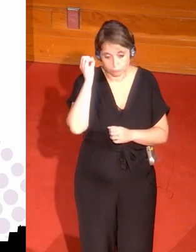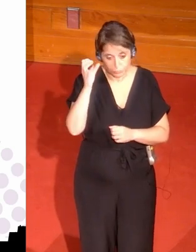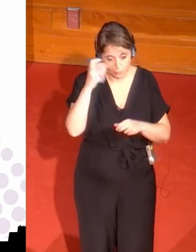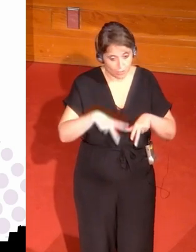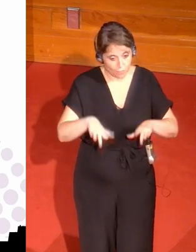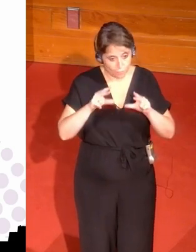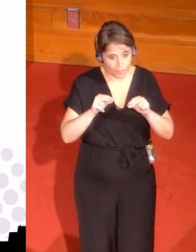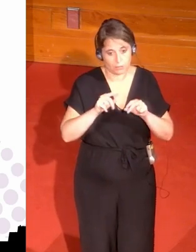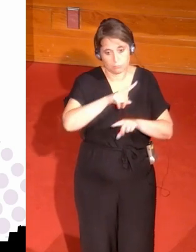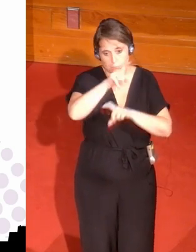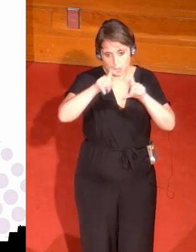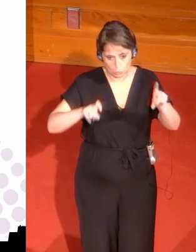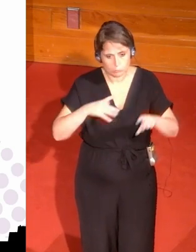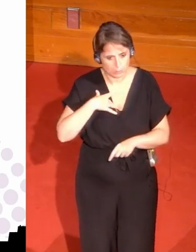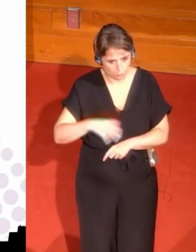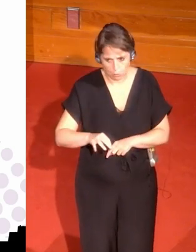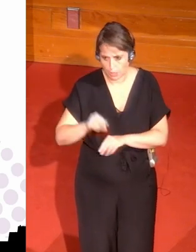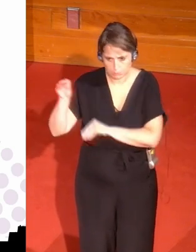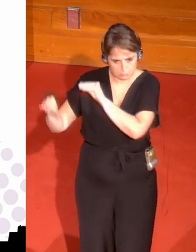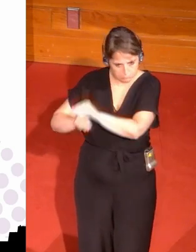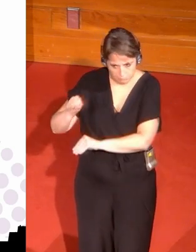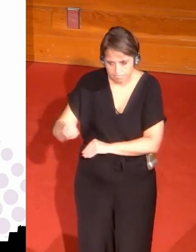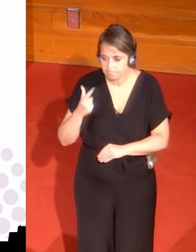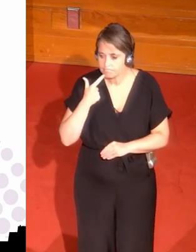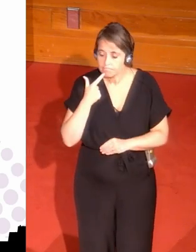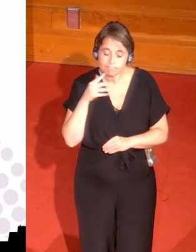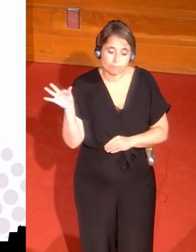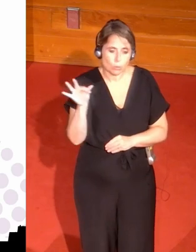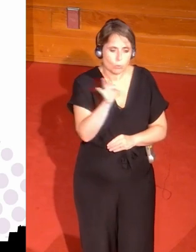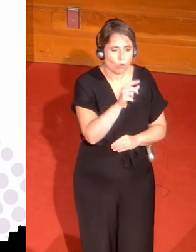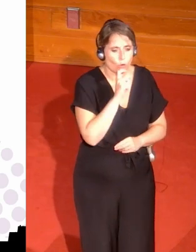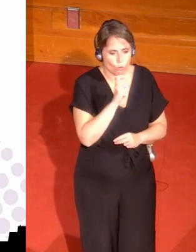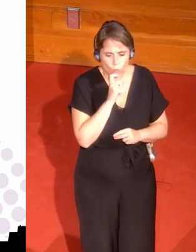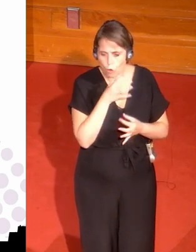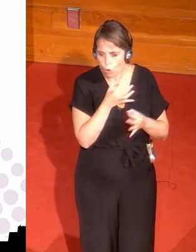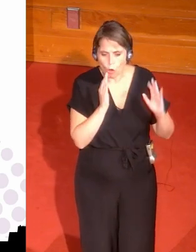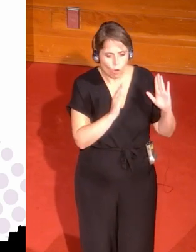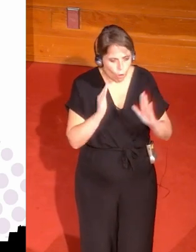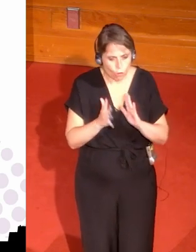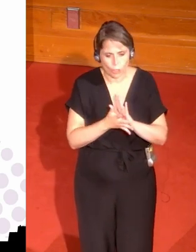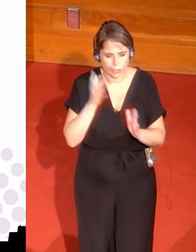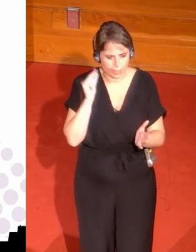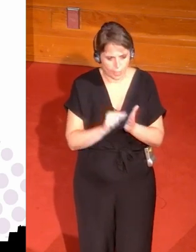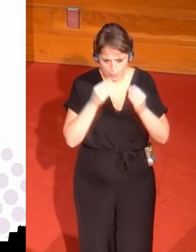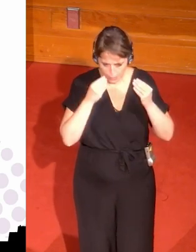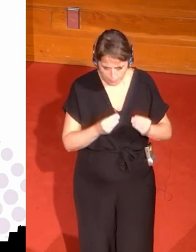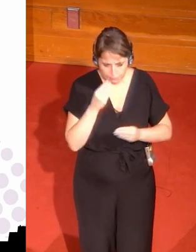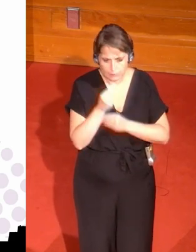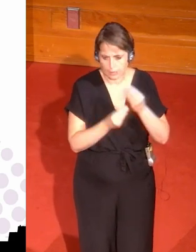charla habrá un turno de preguntas para realizar este turno preguntas de la manera más rápida